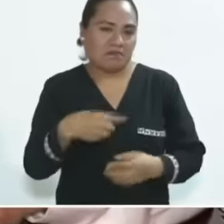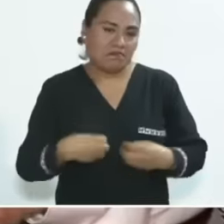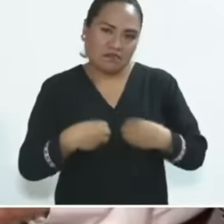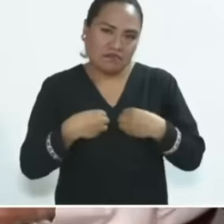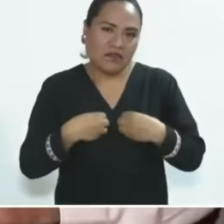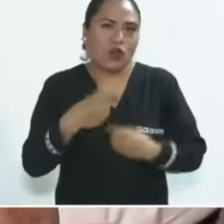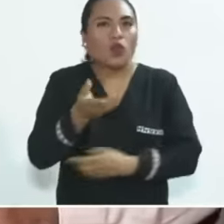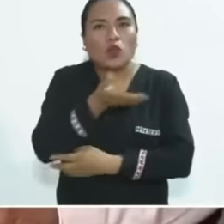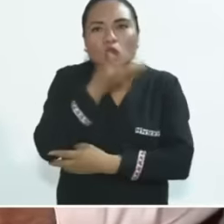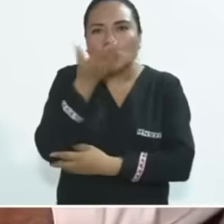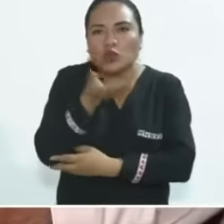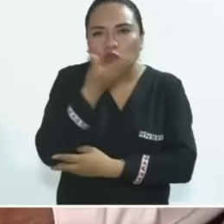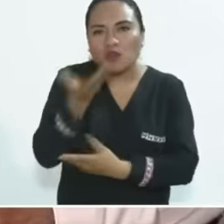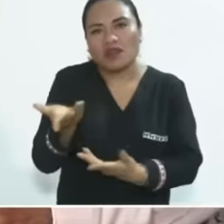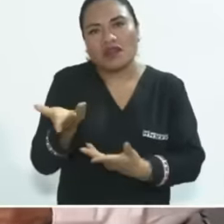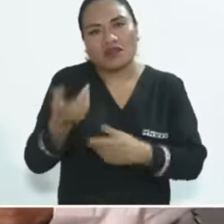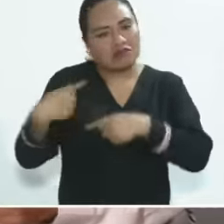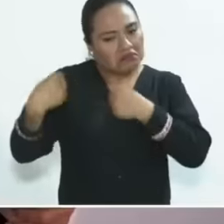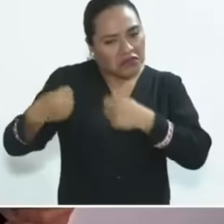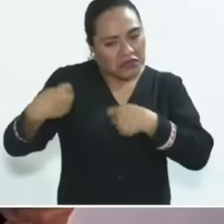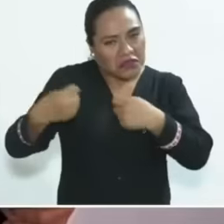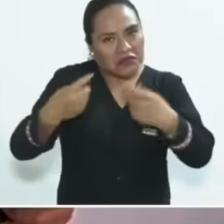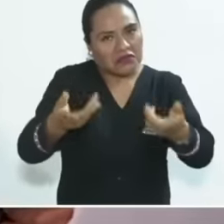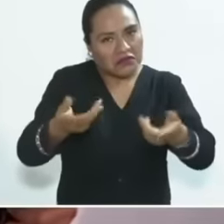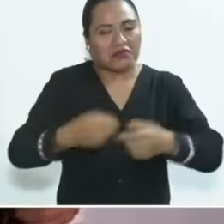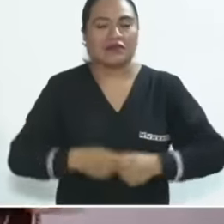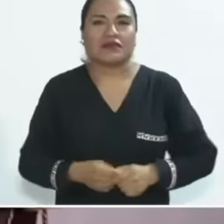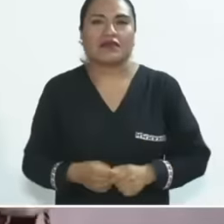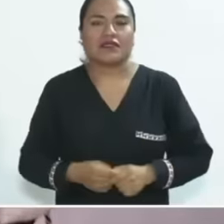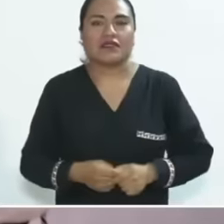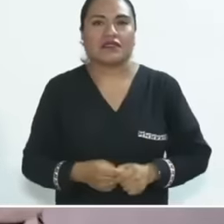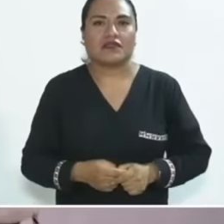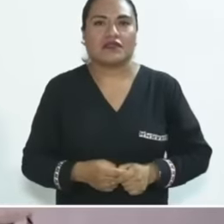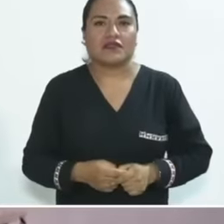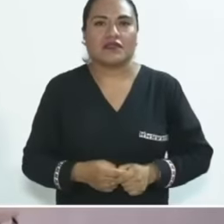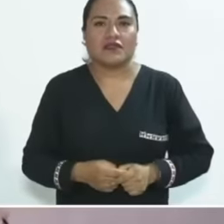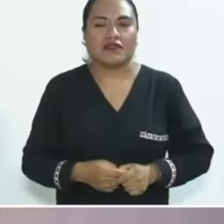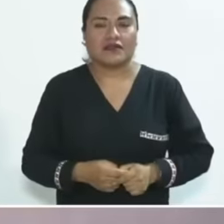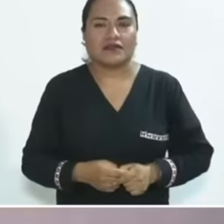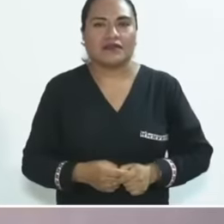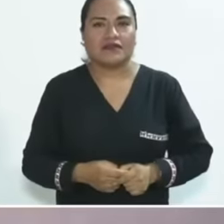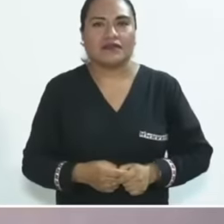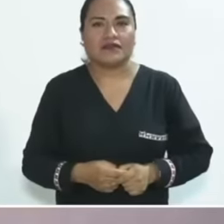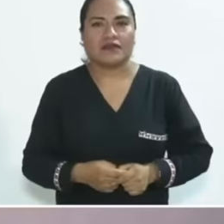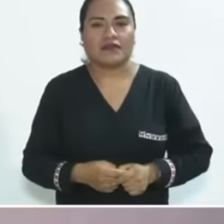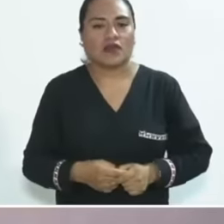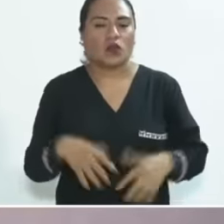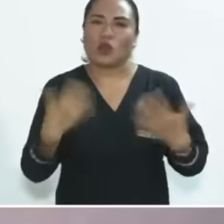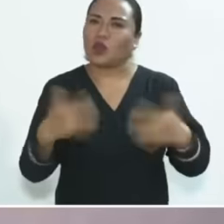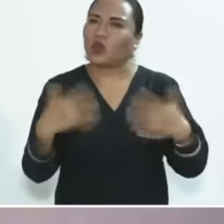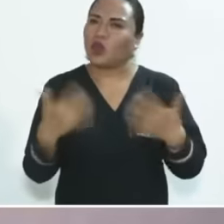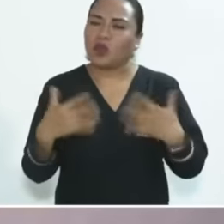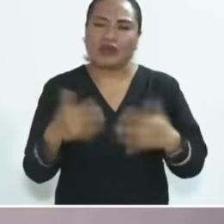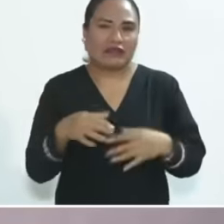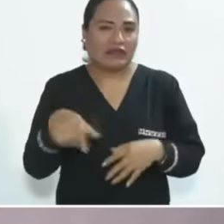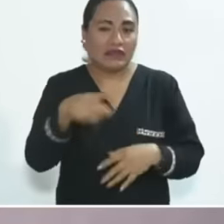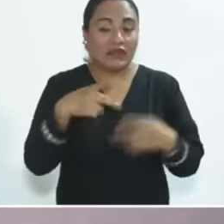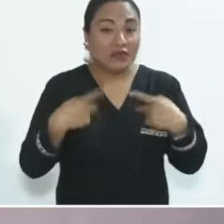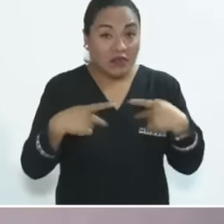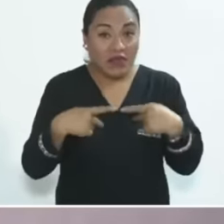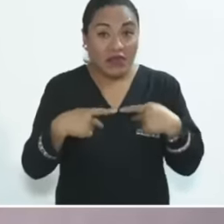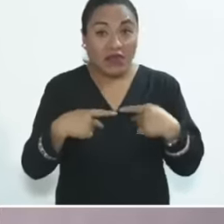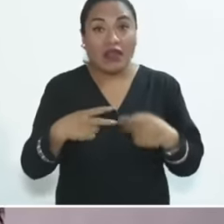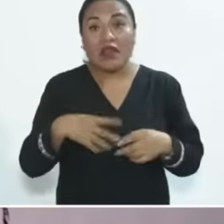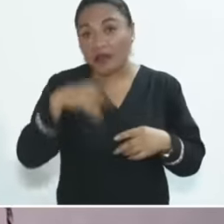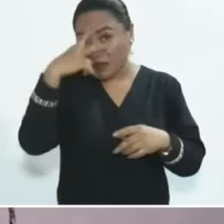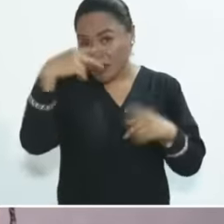sus costumbres, sus tradiciones, pero es excepcional para cualquier